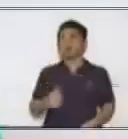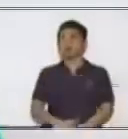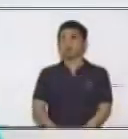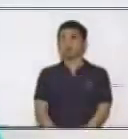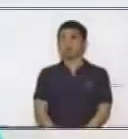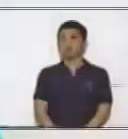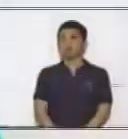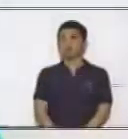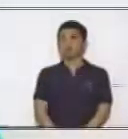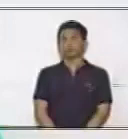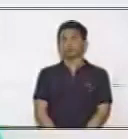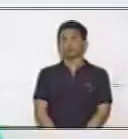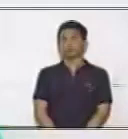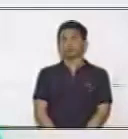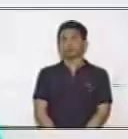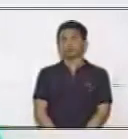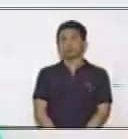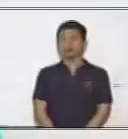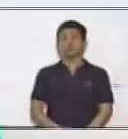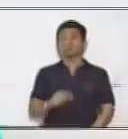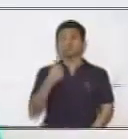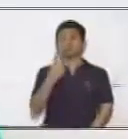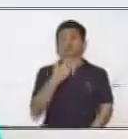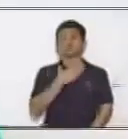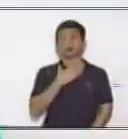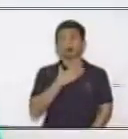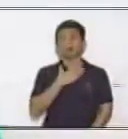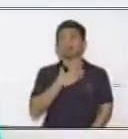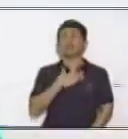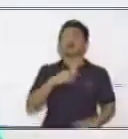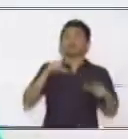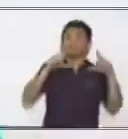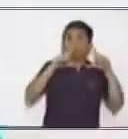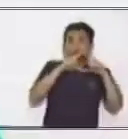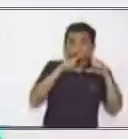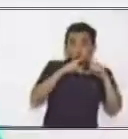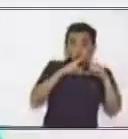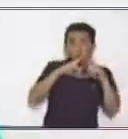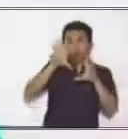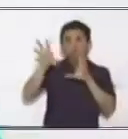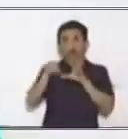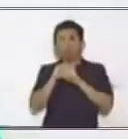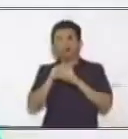llamará rectángulo, triángulo rectángulo.